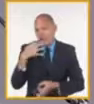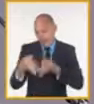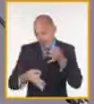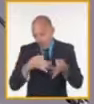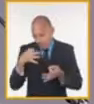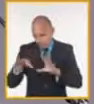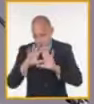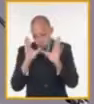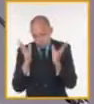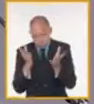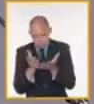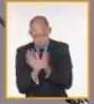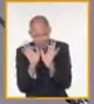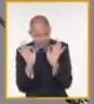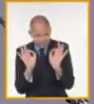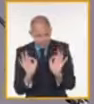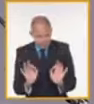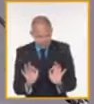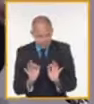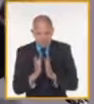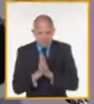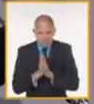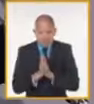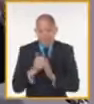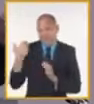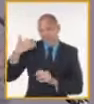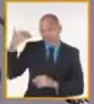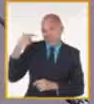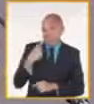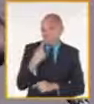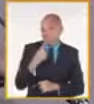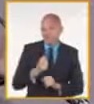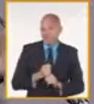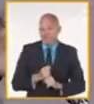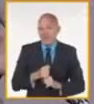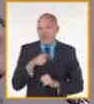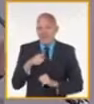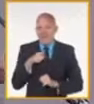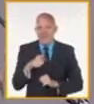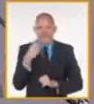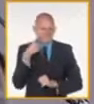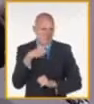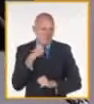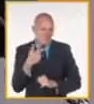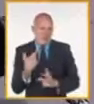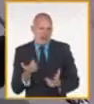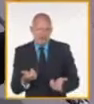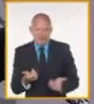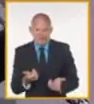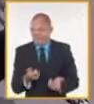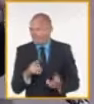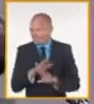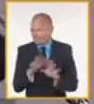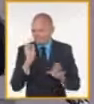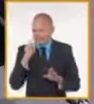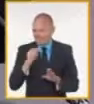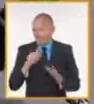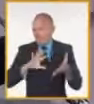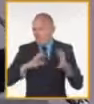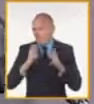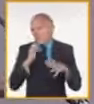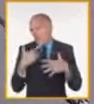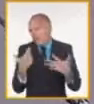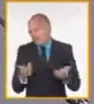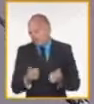de asunto él hablaba de que esa maquinaria era una maquinaria Dual en la que operaba la seducción y el terror era una